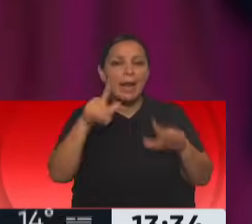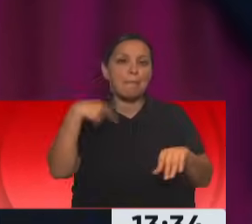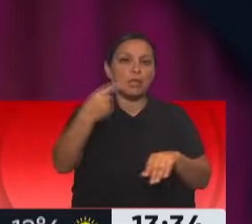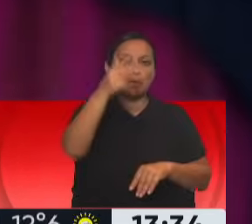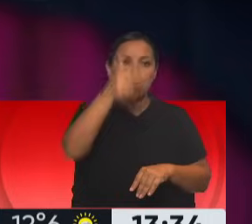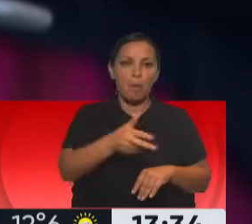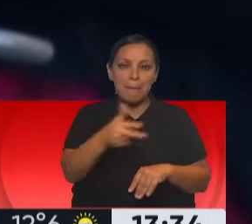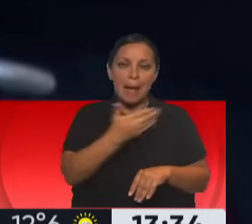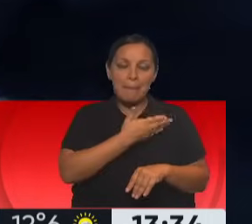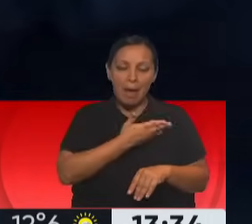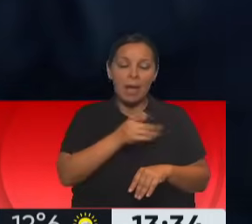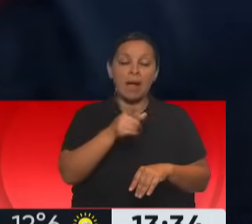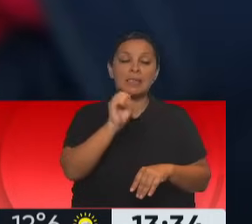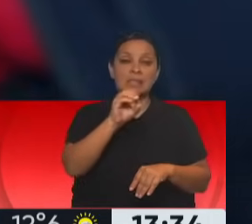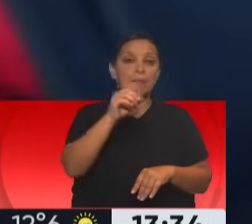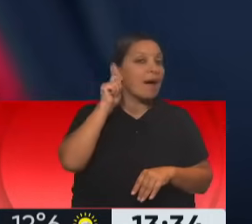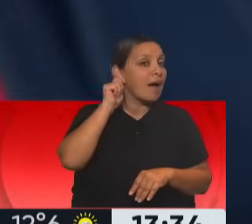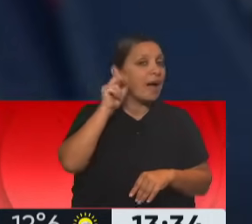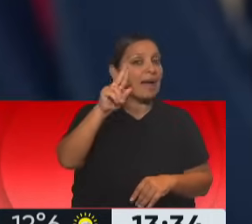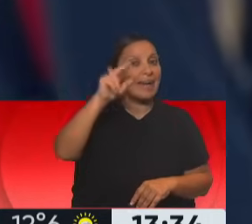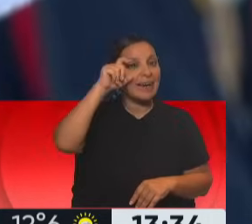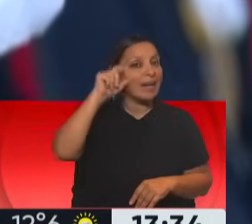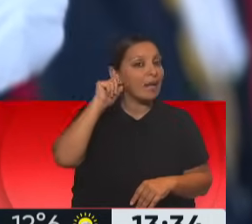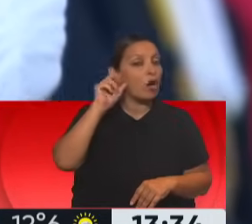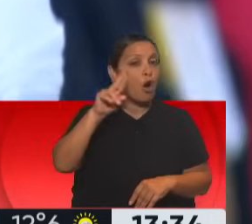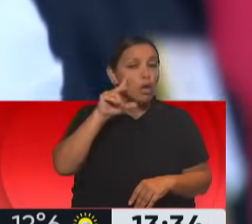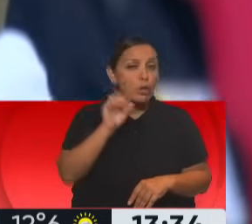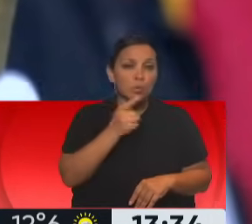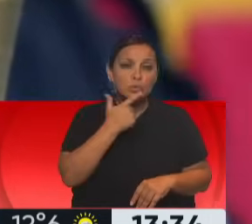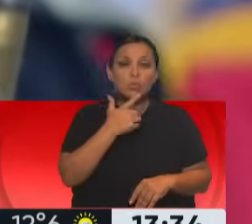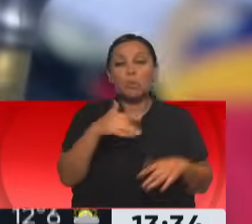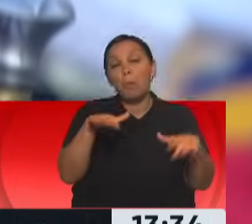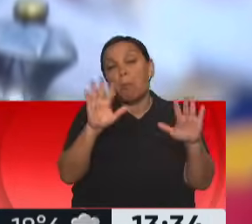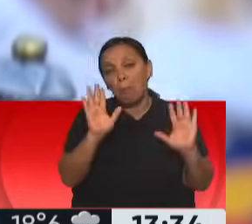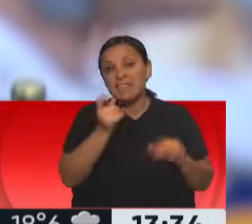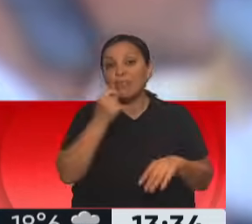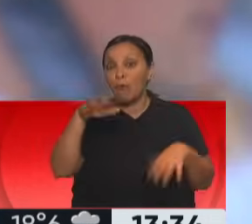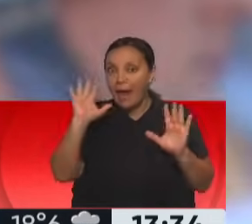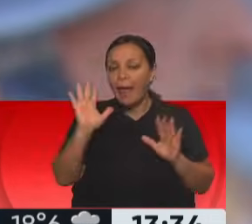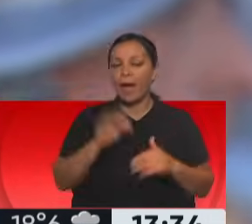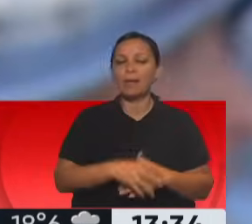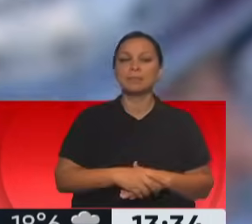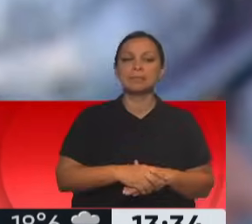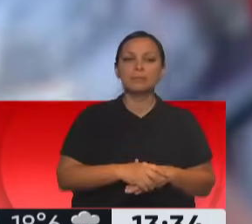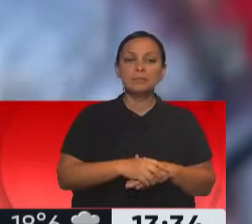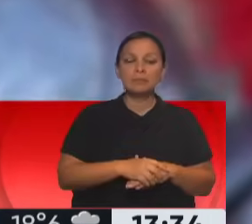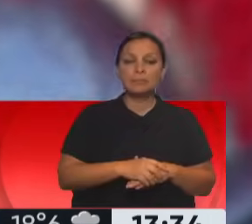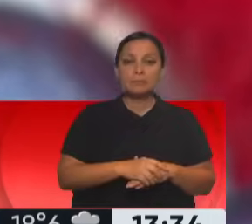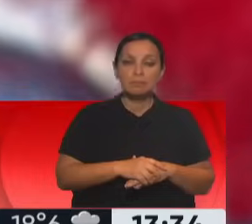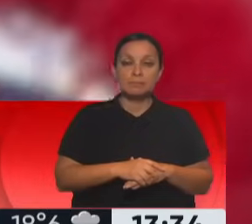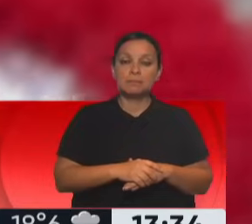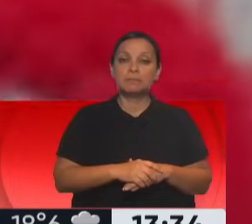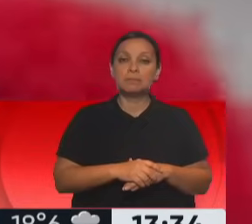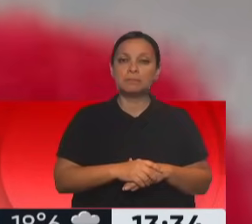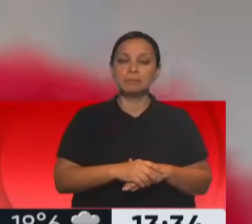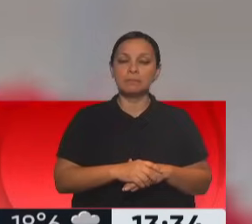papa, si se llama Gregorius el próximo papa, el nuevo papa es